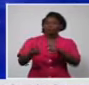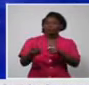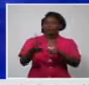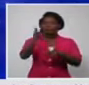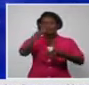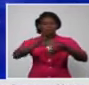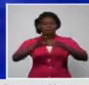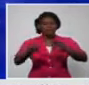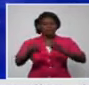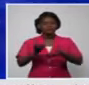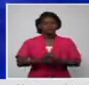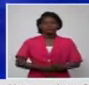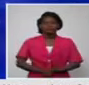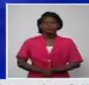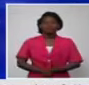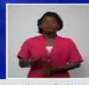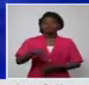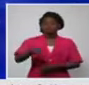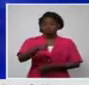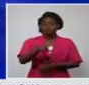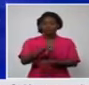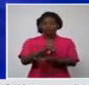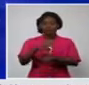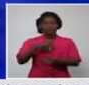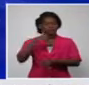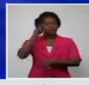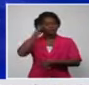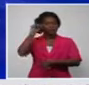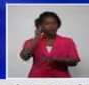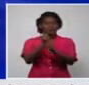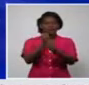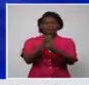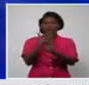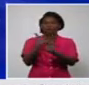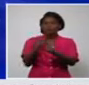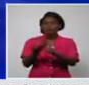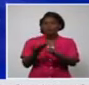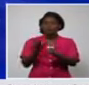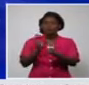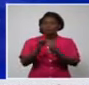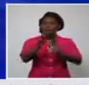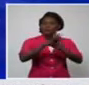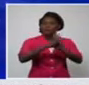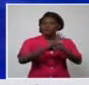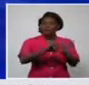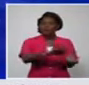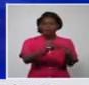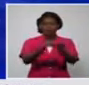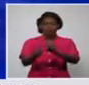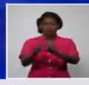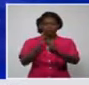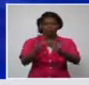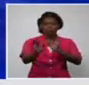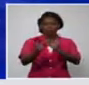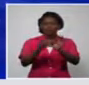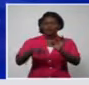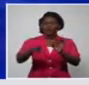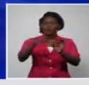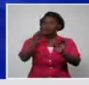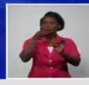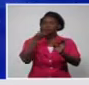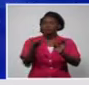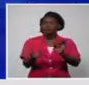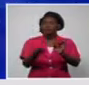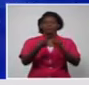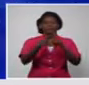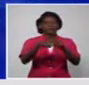Baracoa, y ellos tienen experiencia en el trabajo de estos eventos, por lo tanto deben de resolver de conjunto y con